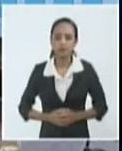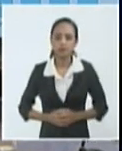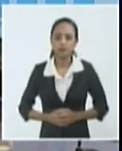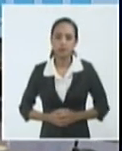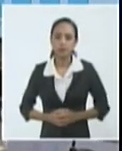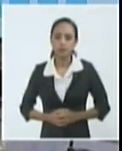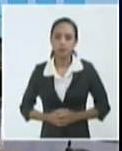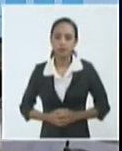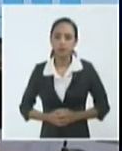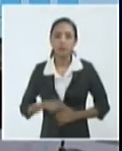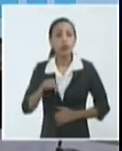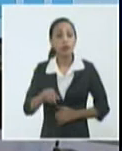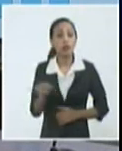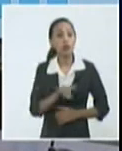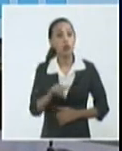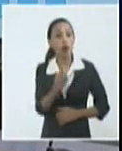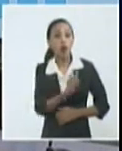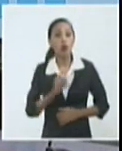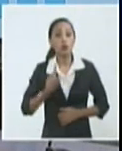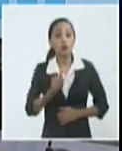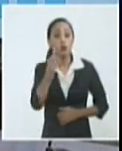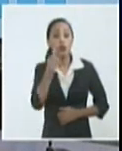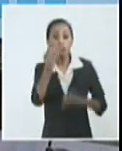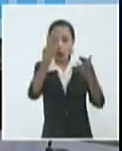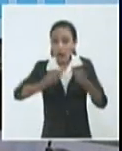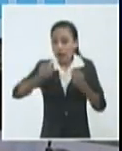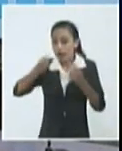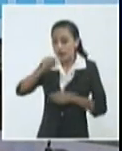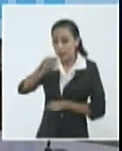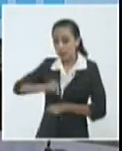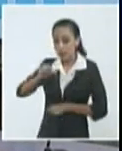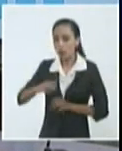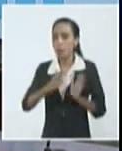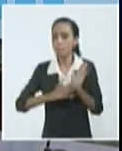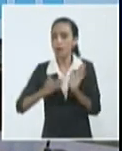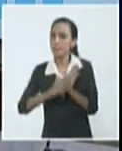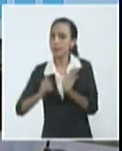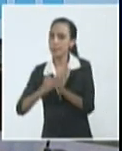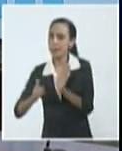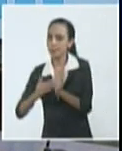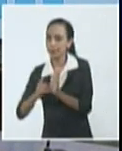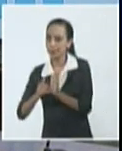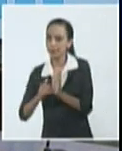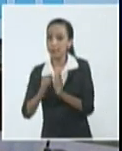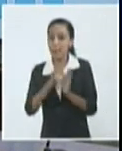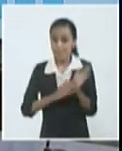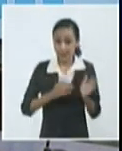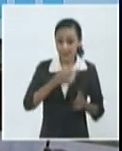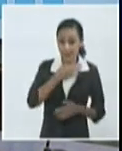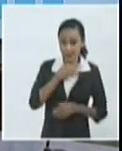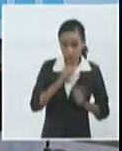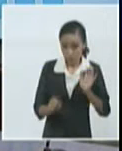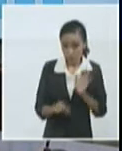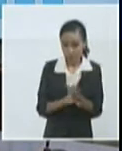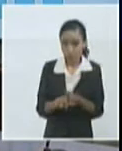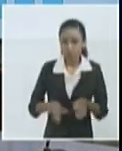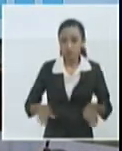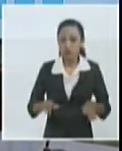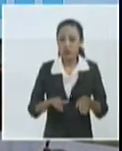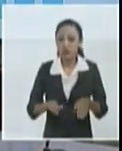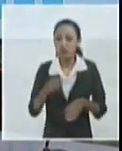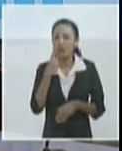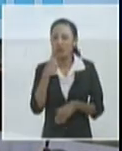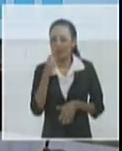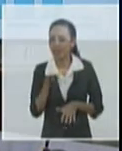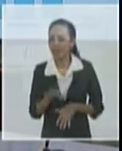también representando el número de casos que hemos tenido por mes. Enero, que fue cuando empezó a manifestarse un determinado